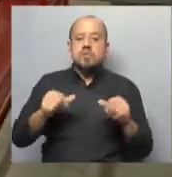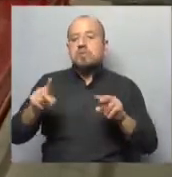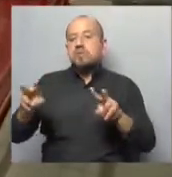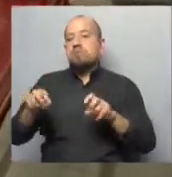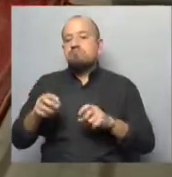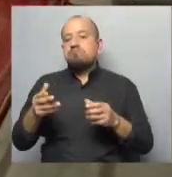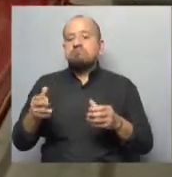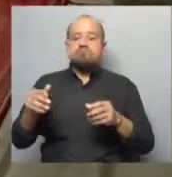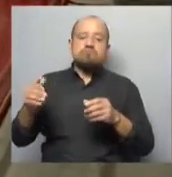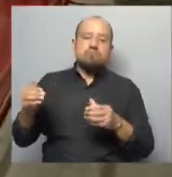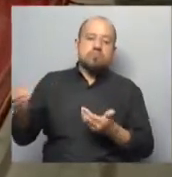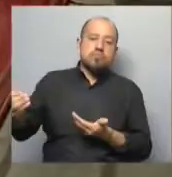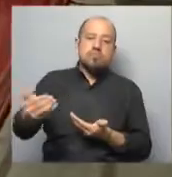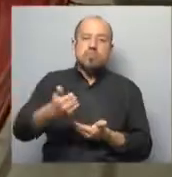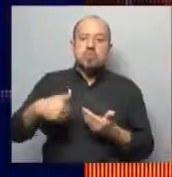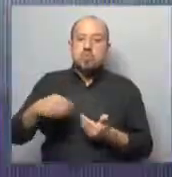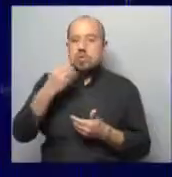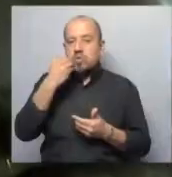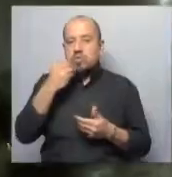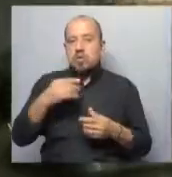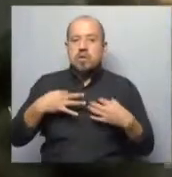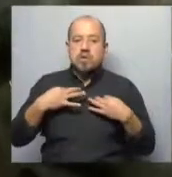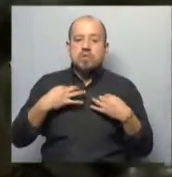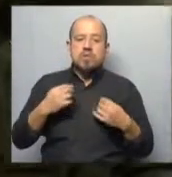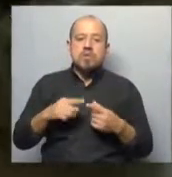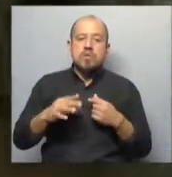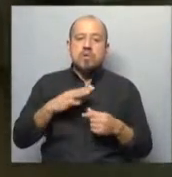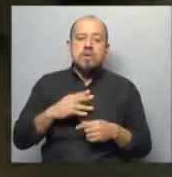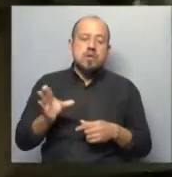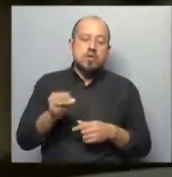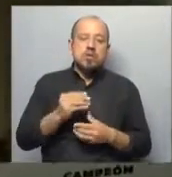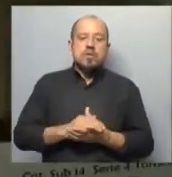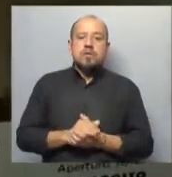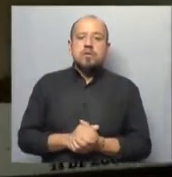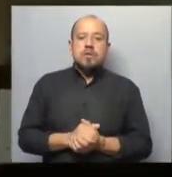ropa para merenderos, para ollas populares. Tenemos un poco de todo.